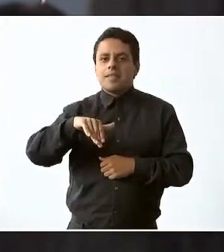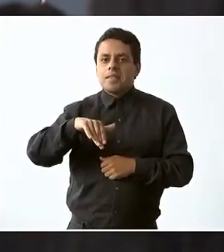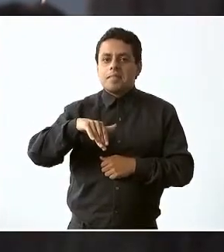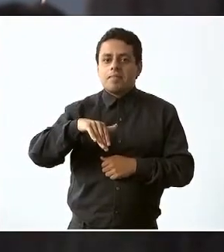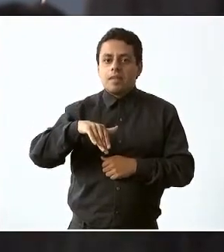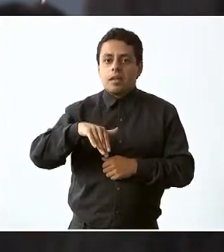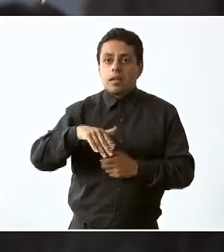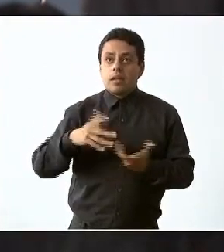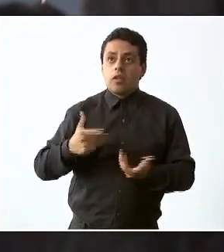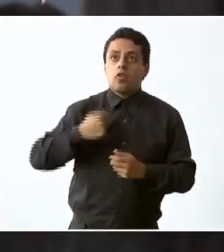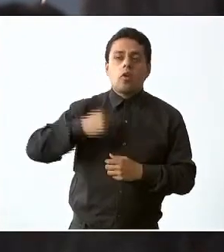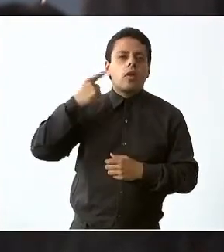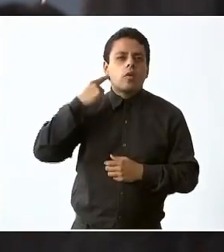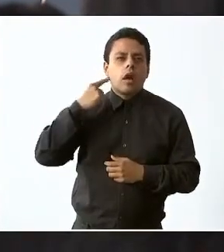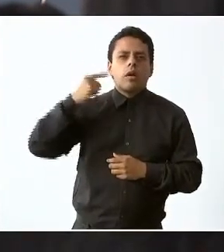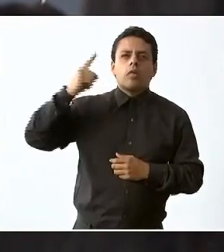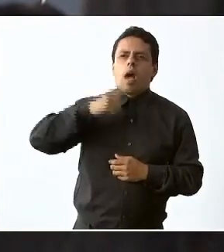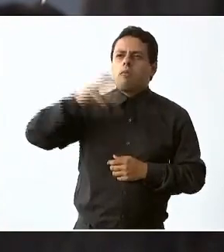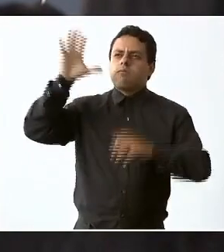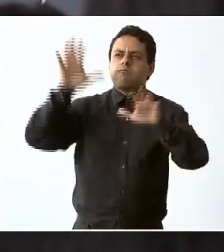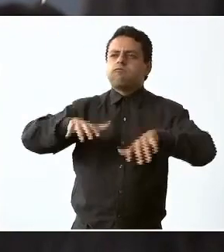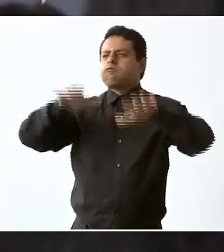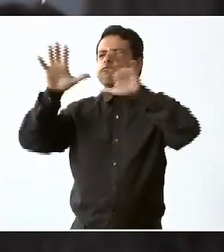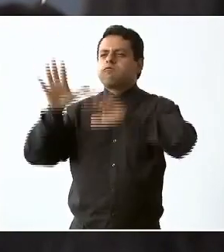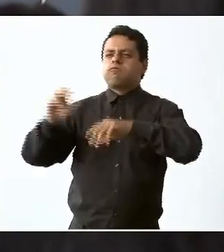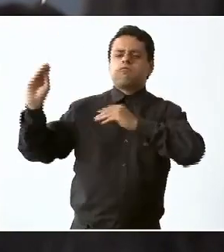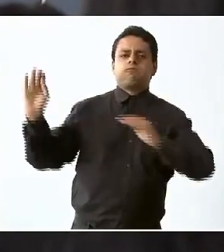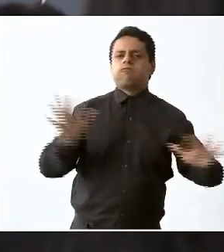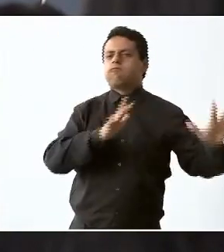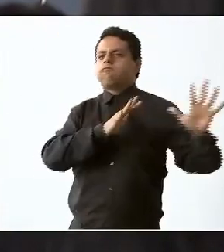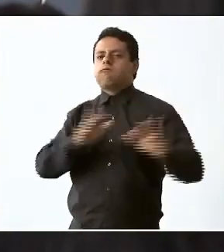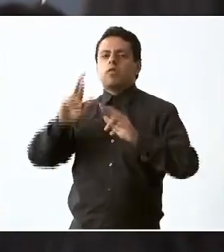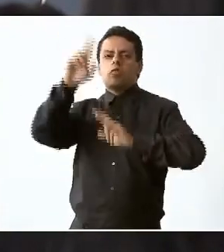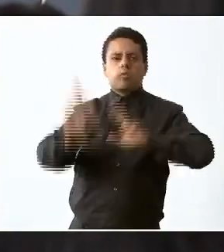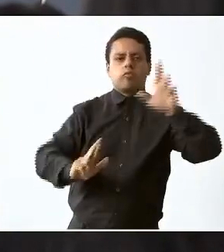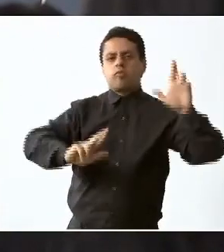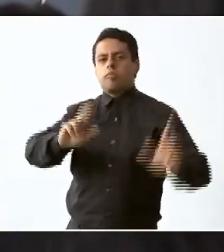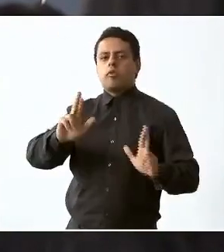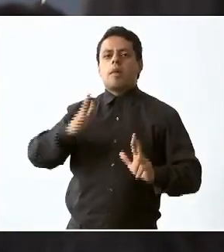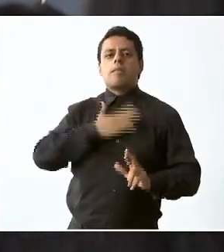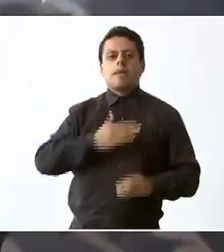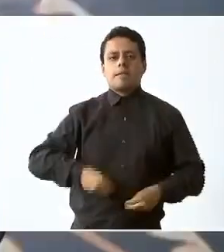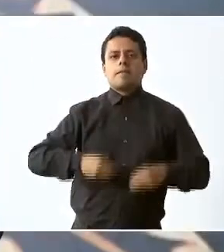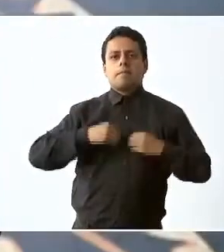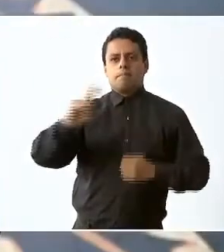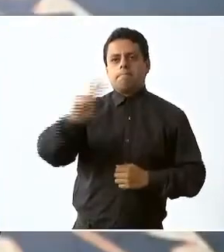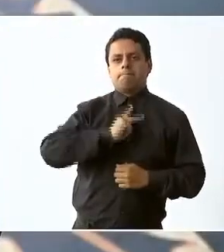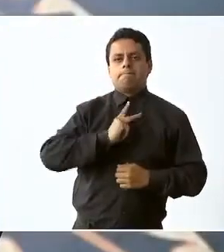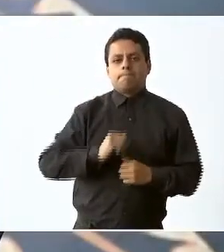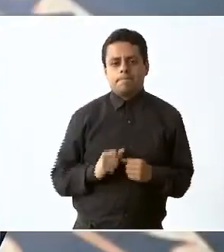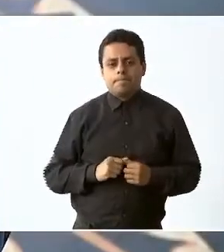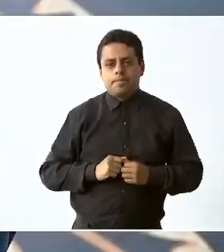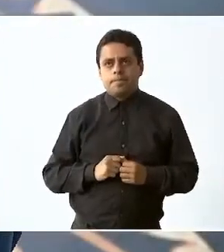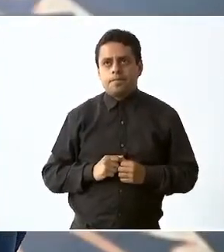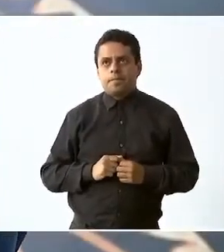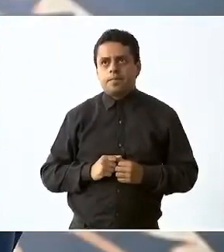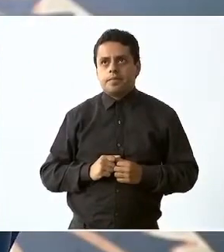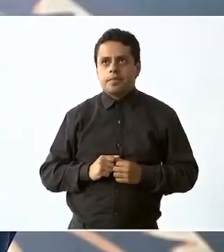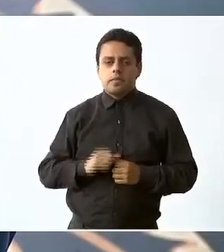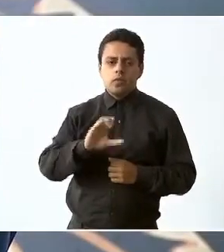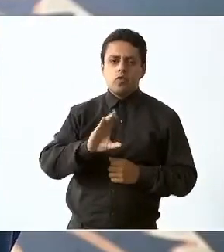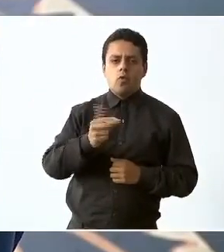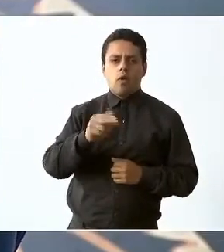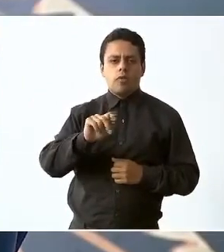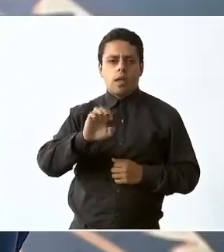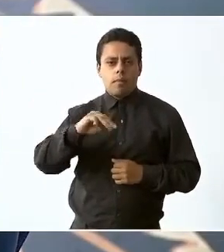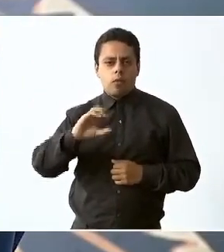el brinco de tu ida y venida, oh trueno, la ruleta de mi vida. Cuauhtémoc,